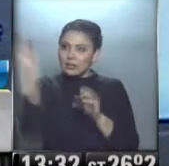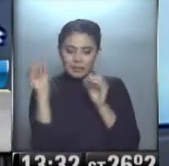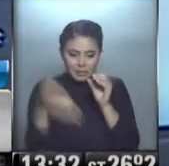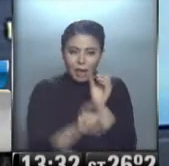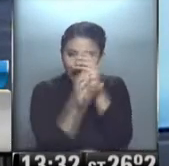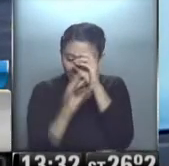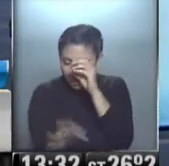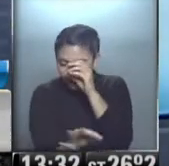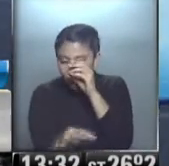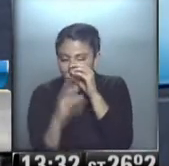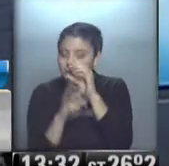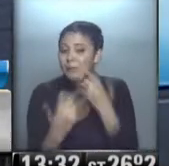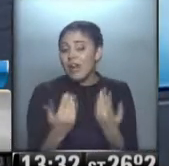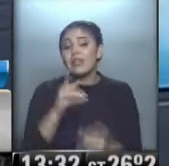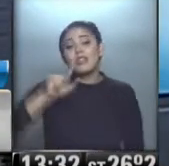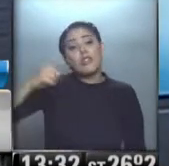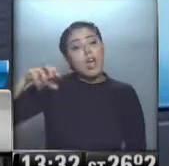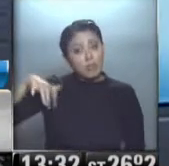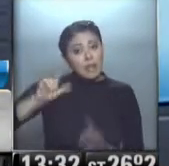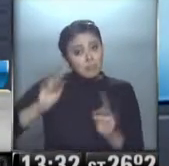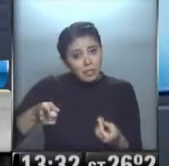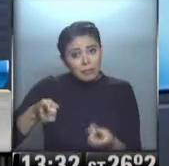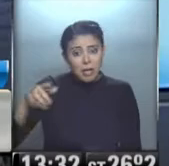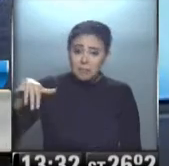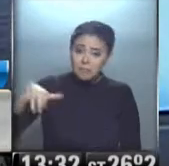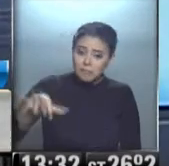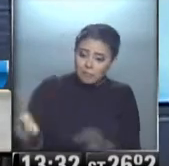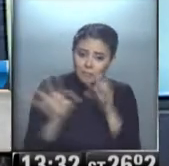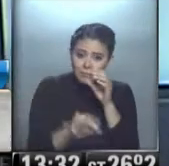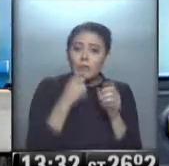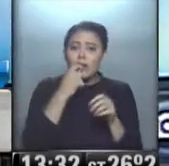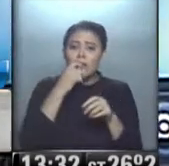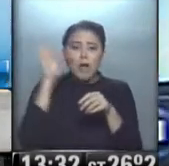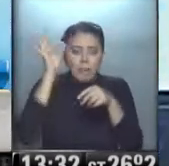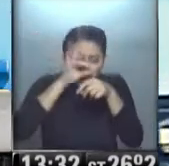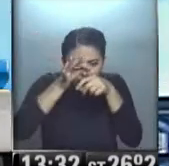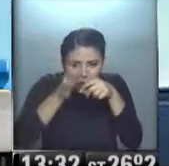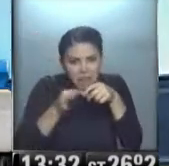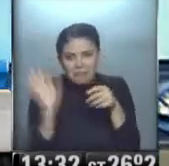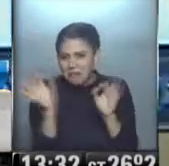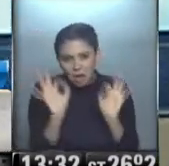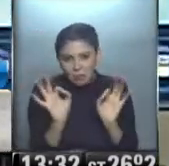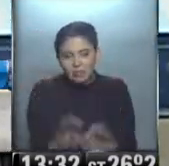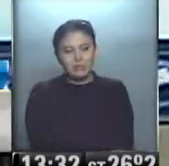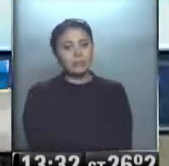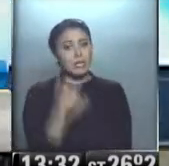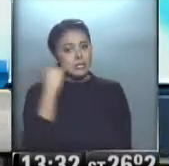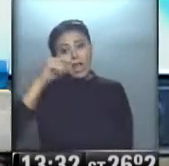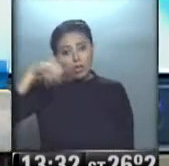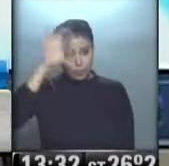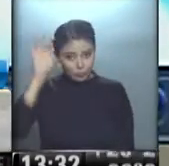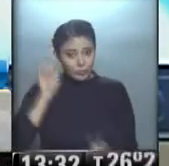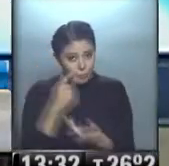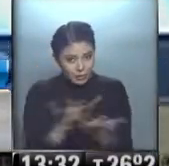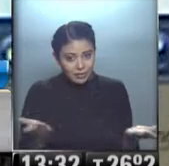y una hormiga que fue también para su observación veamos los pueblos dormía todo lo mismo la hormiga ya lo han presentado en el resto del país